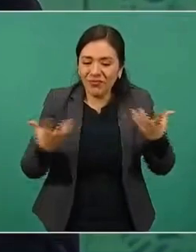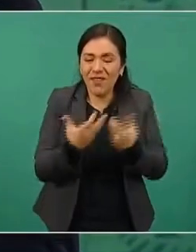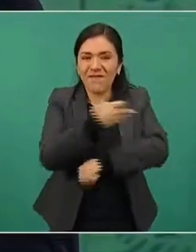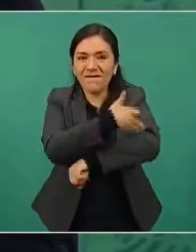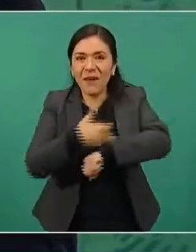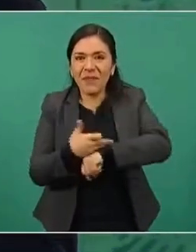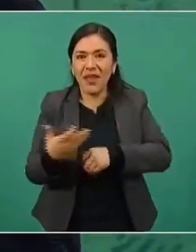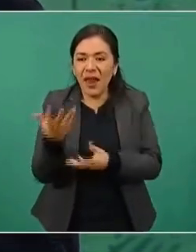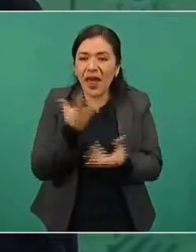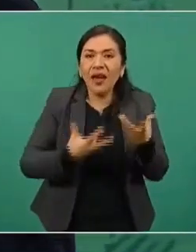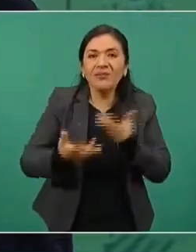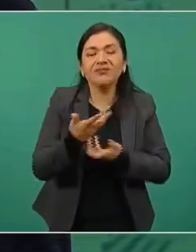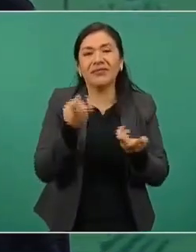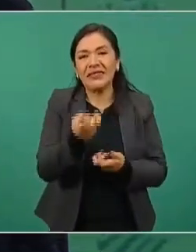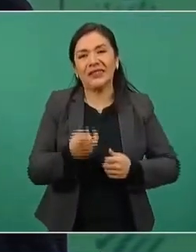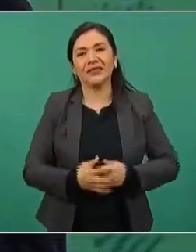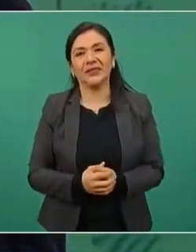Y